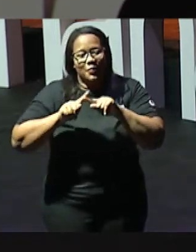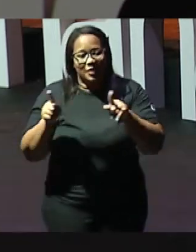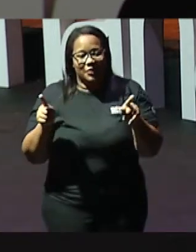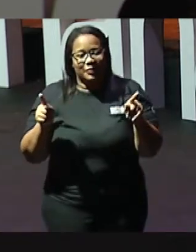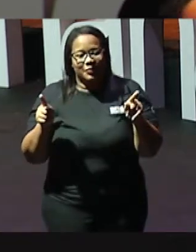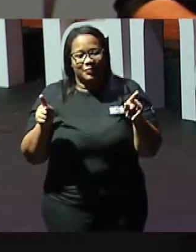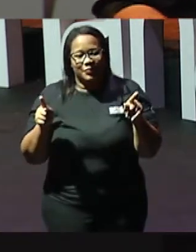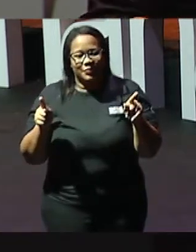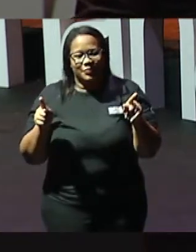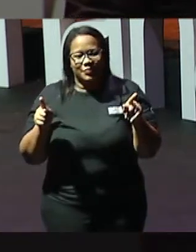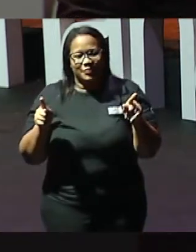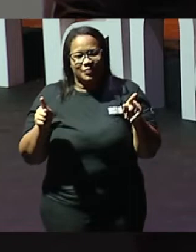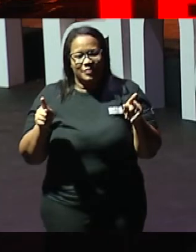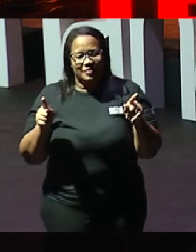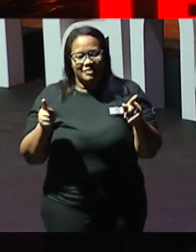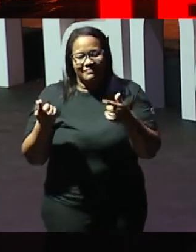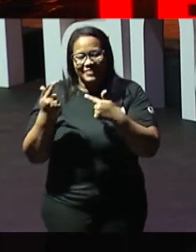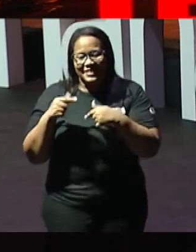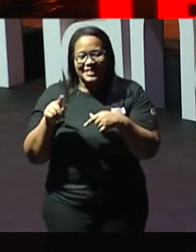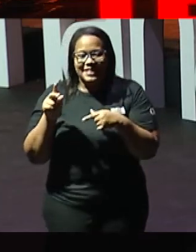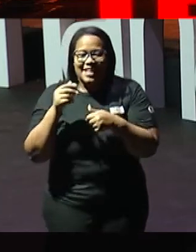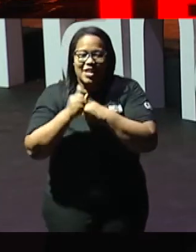el 2017